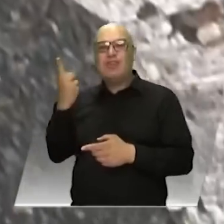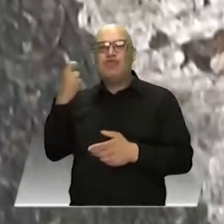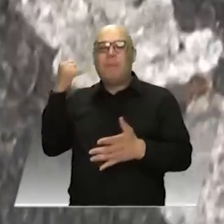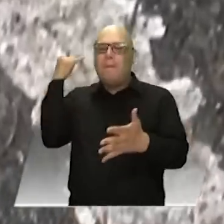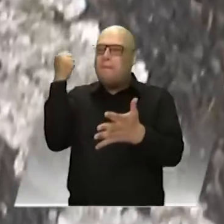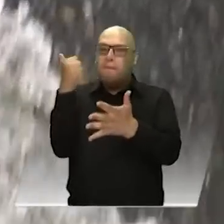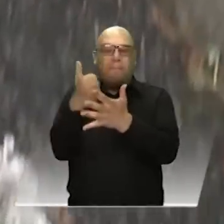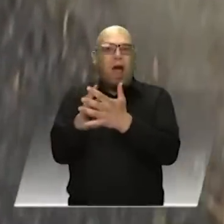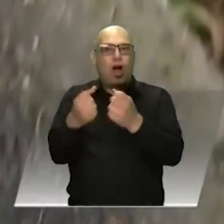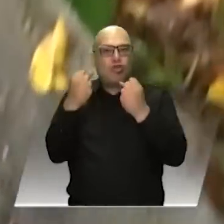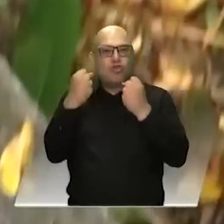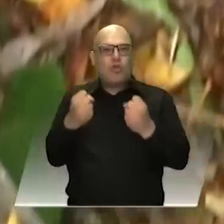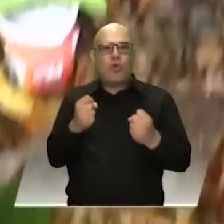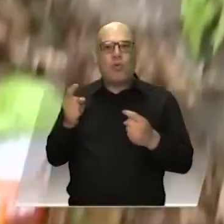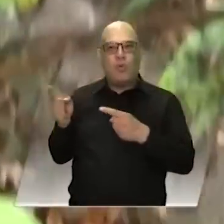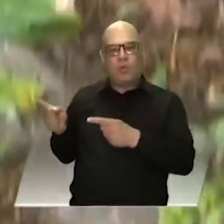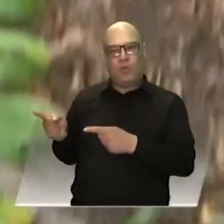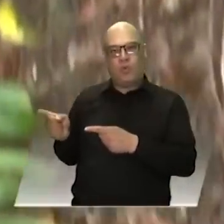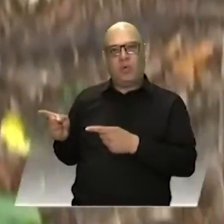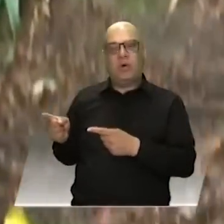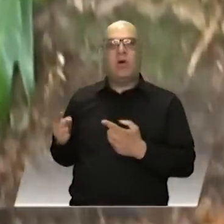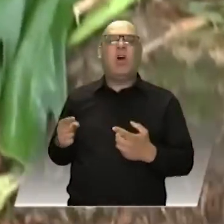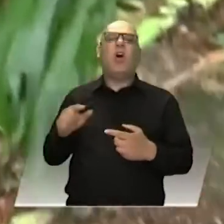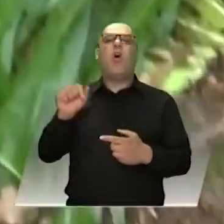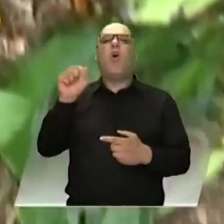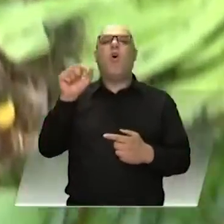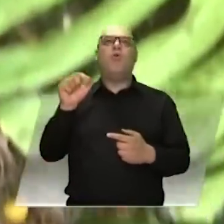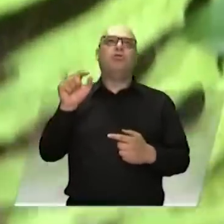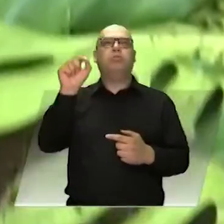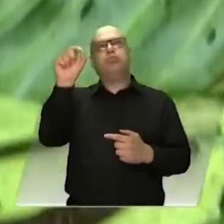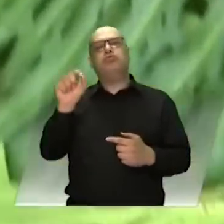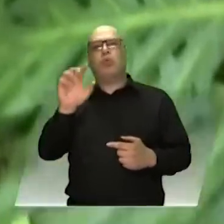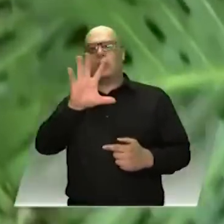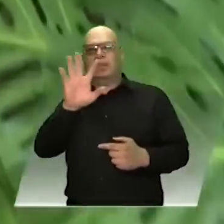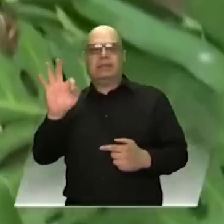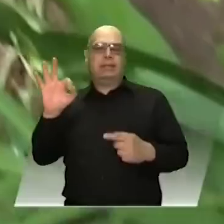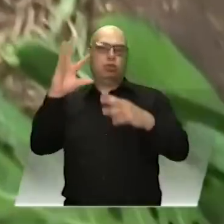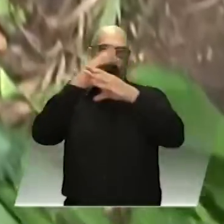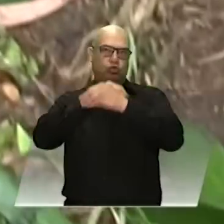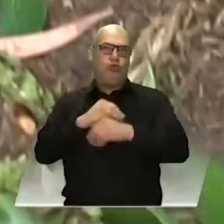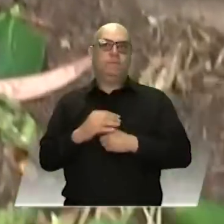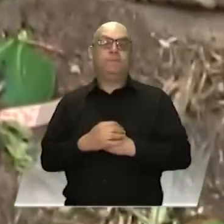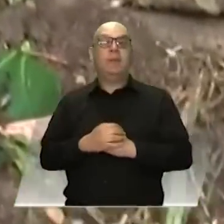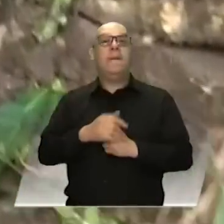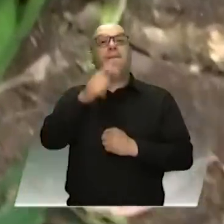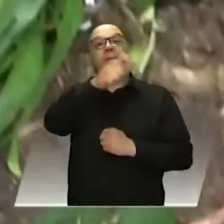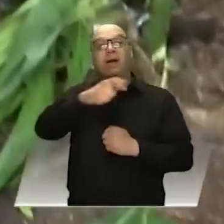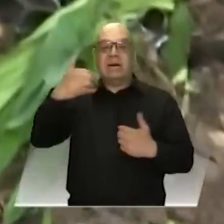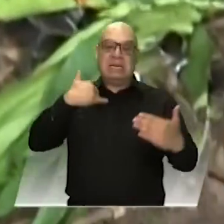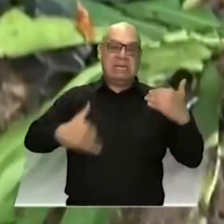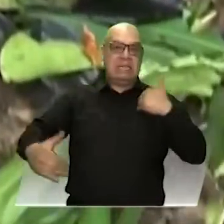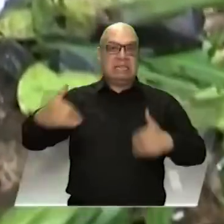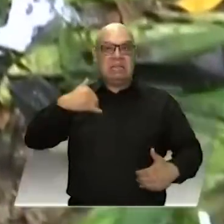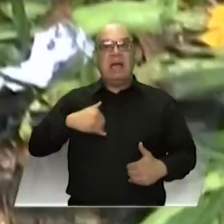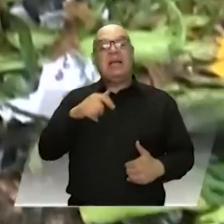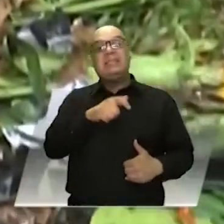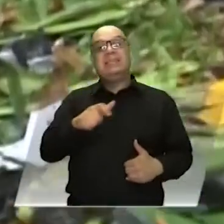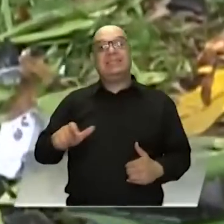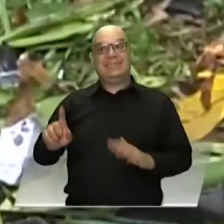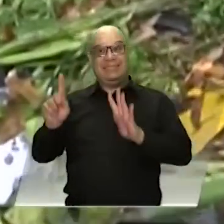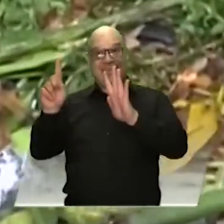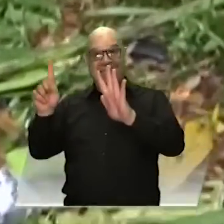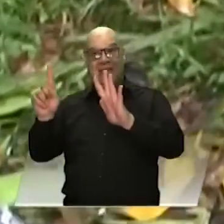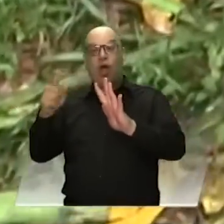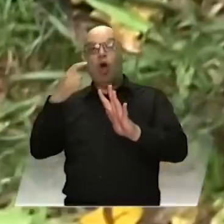fuerte accidente de tránsito que se registró sobre las 11:53 de la noche. Repito, varias personas lesionadas, 6 de ellas,